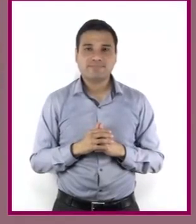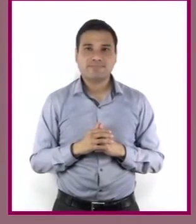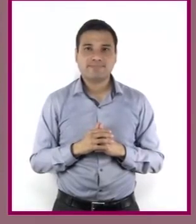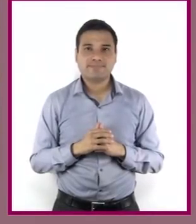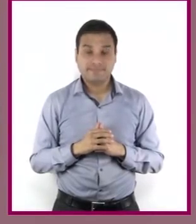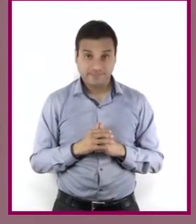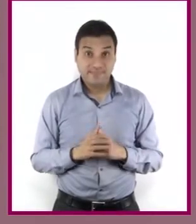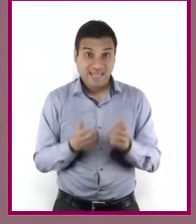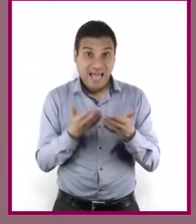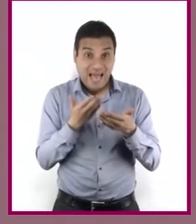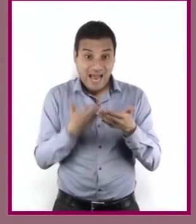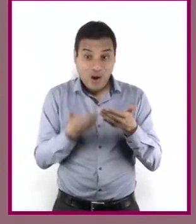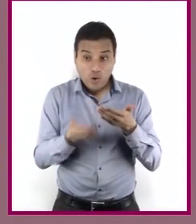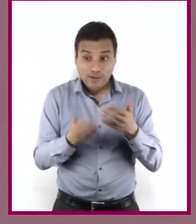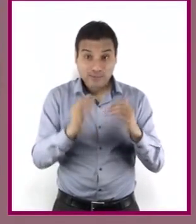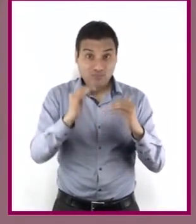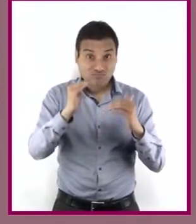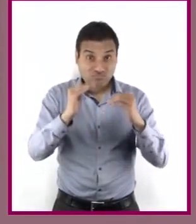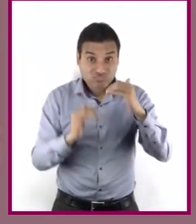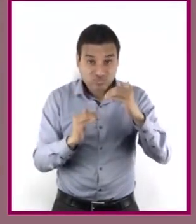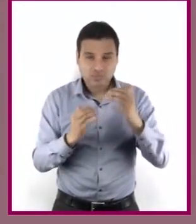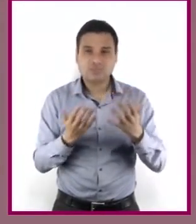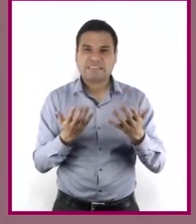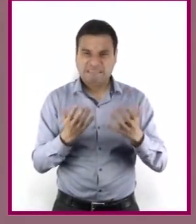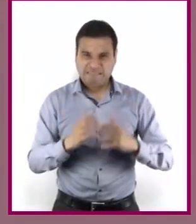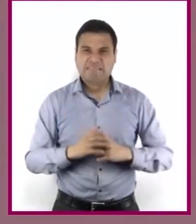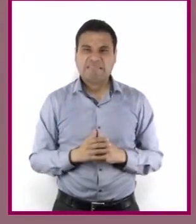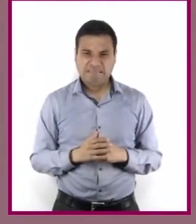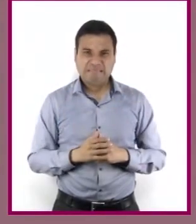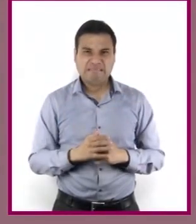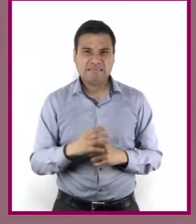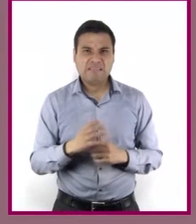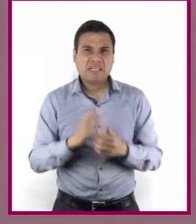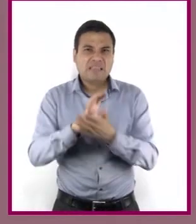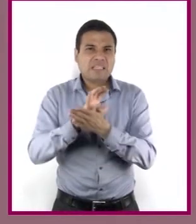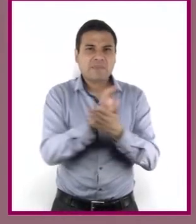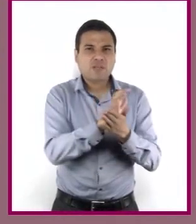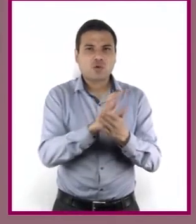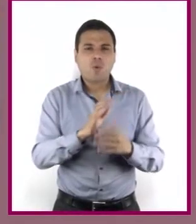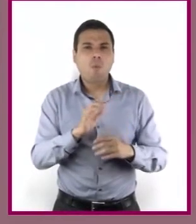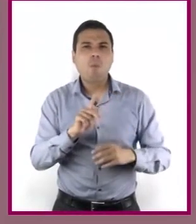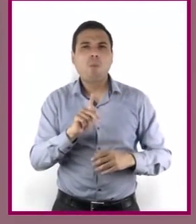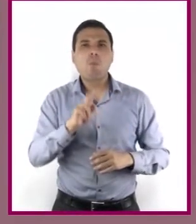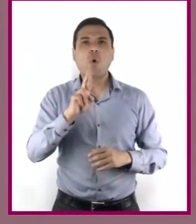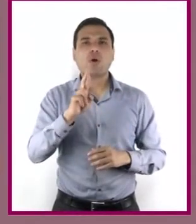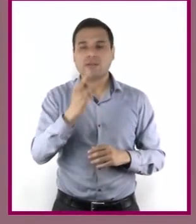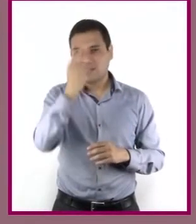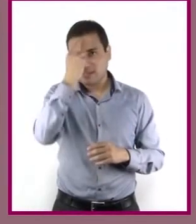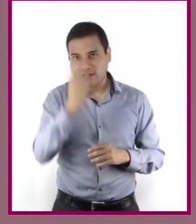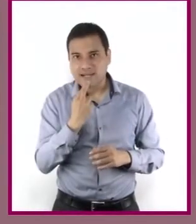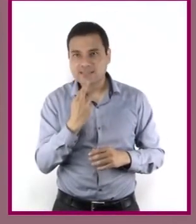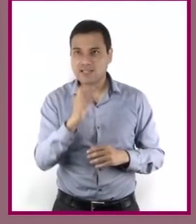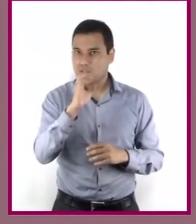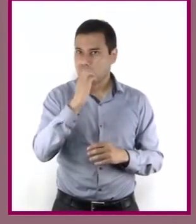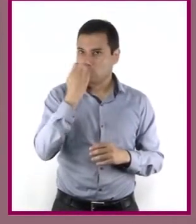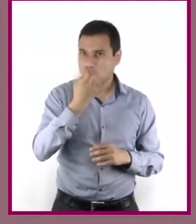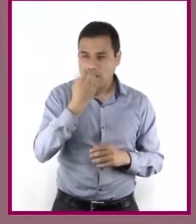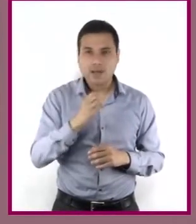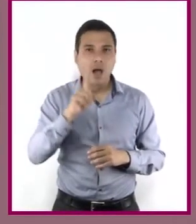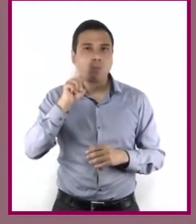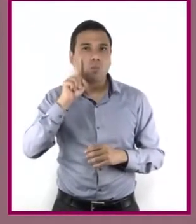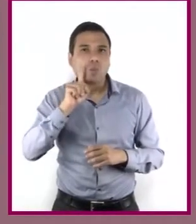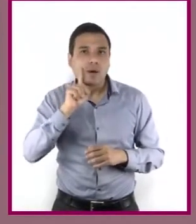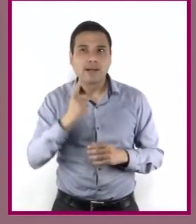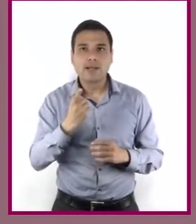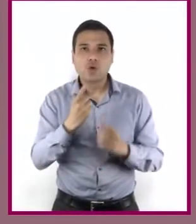desigualdades actuales generan discriminación relacionada con el origen étnico o racial, el nivel educativo, el sexo,